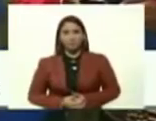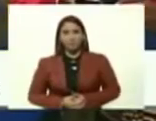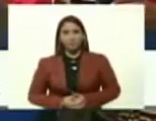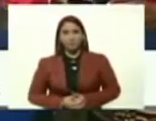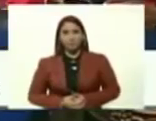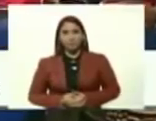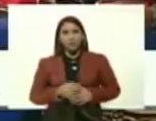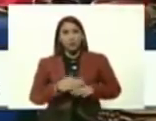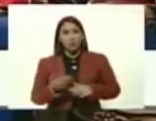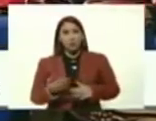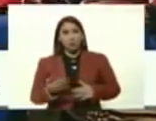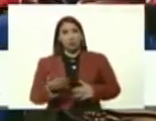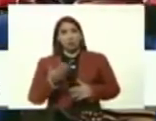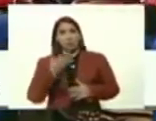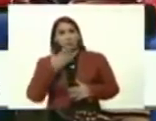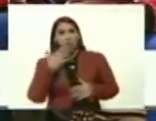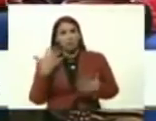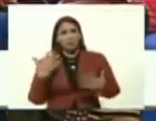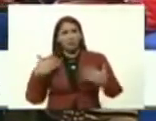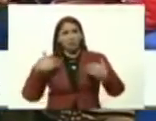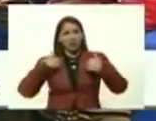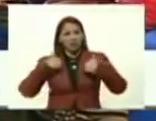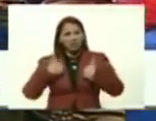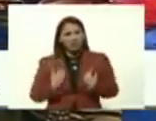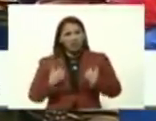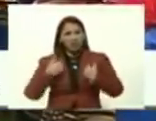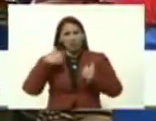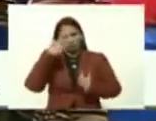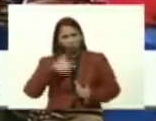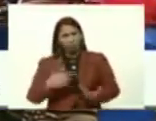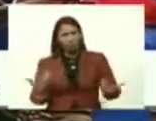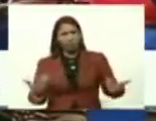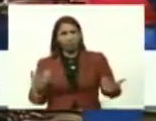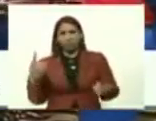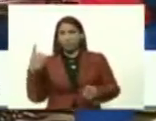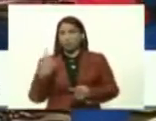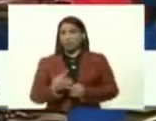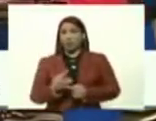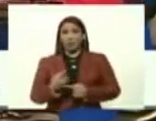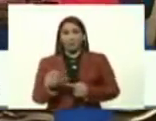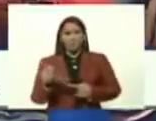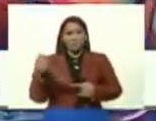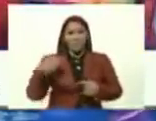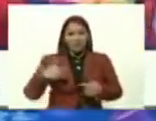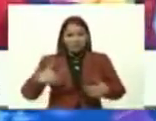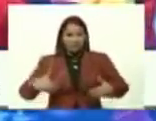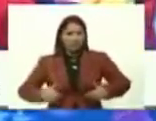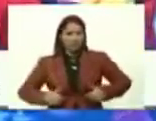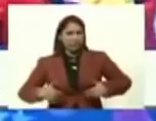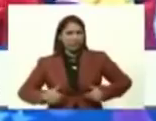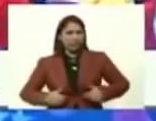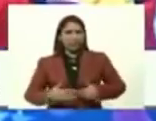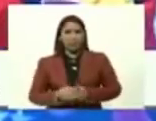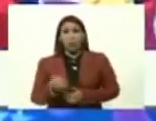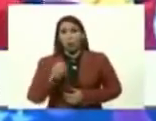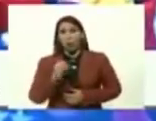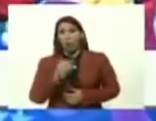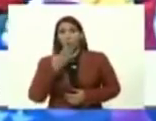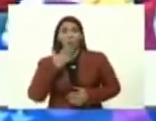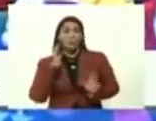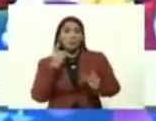Porque cuando uno está jadeante, cansado, bueno, tiene que ponerle más. O de repente llega un